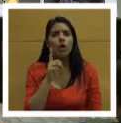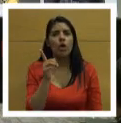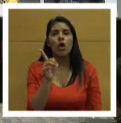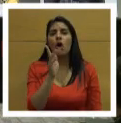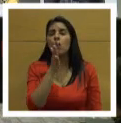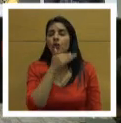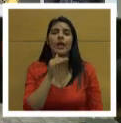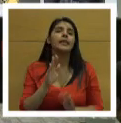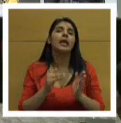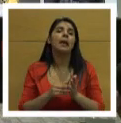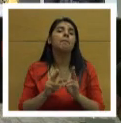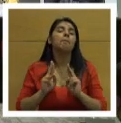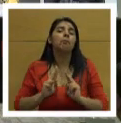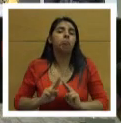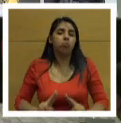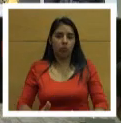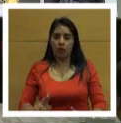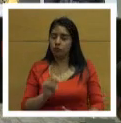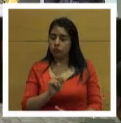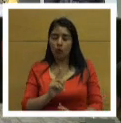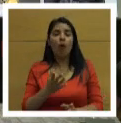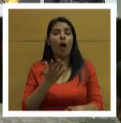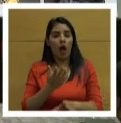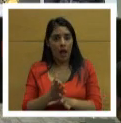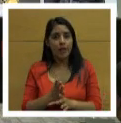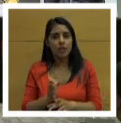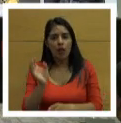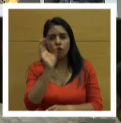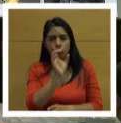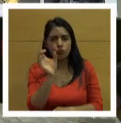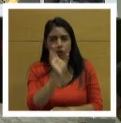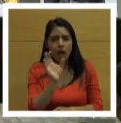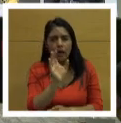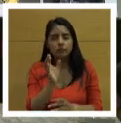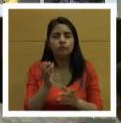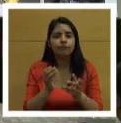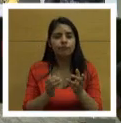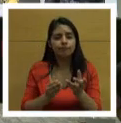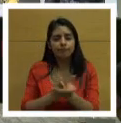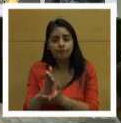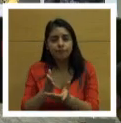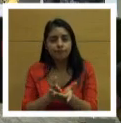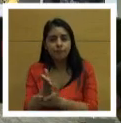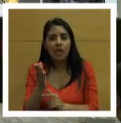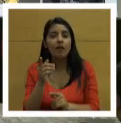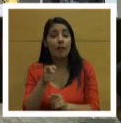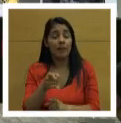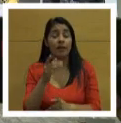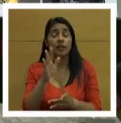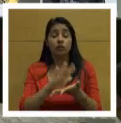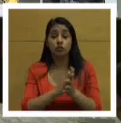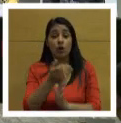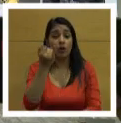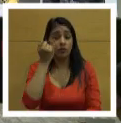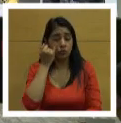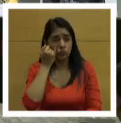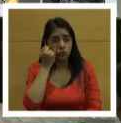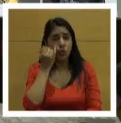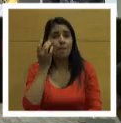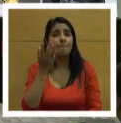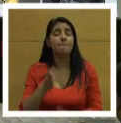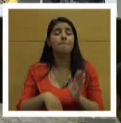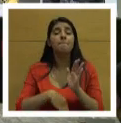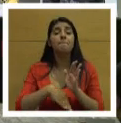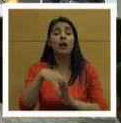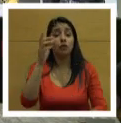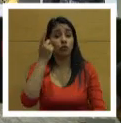esto, debemos buscar otras vías para que al interior de nuestra institución se genere mayor conciencia, mayor percepción del